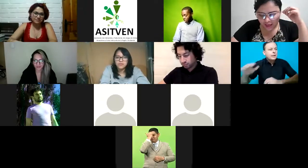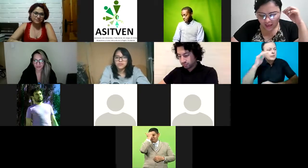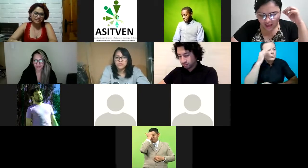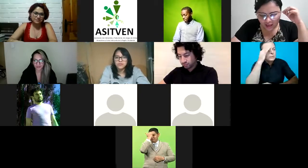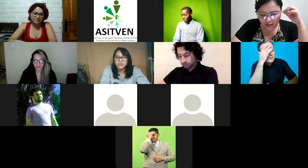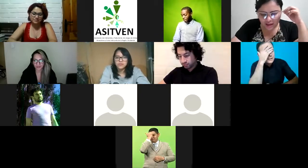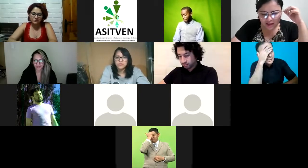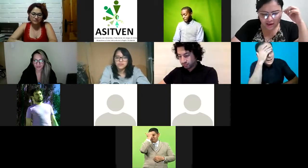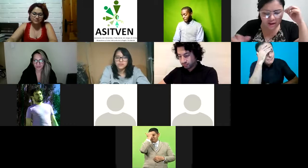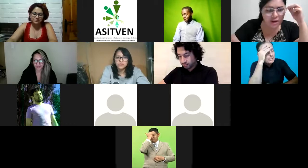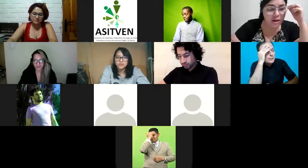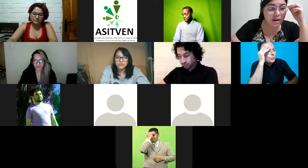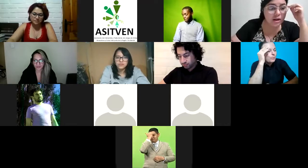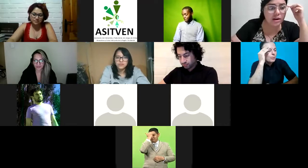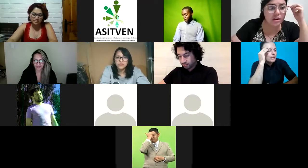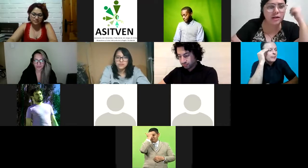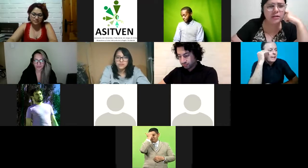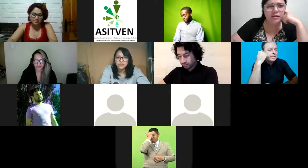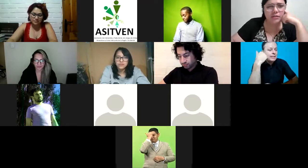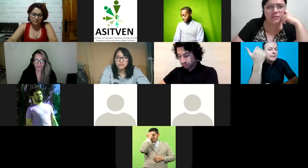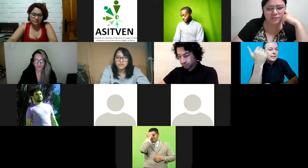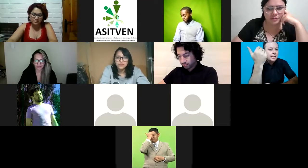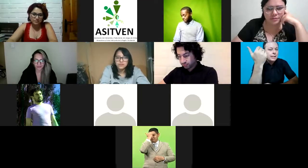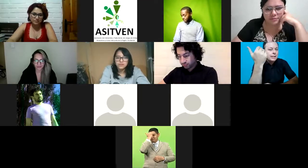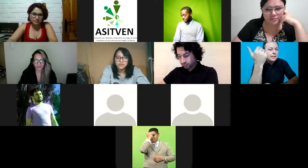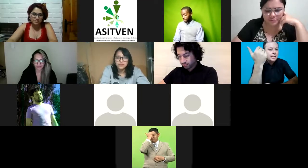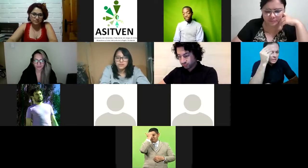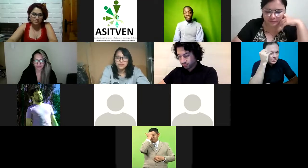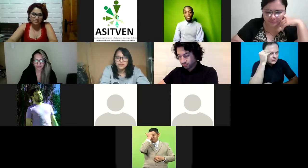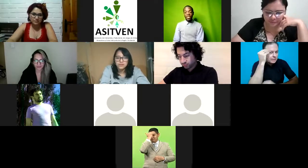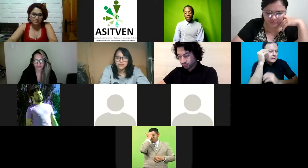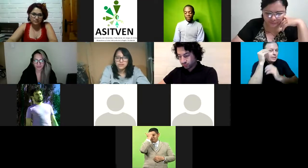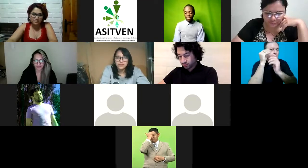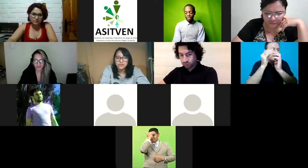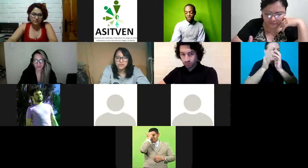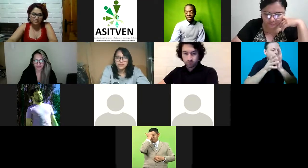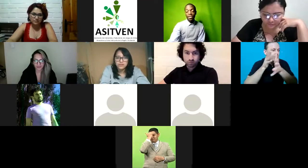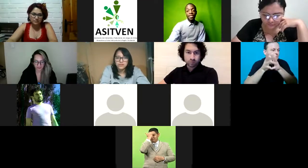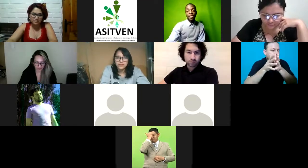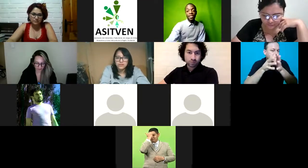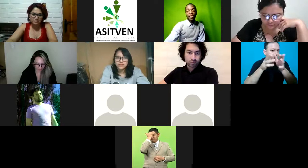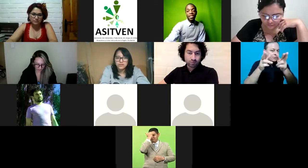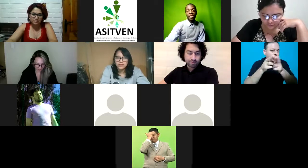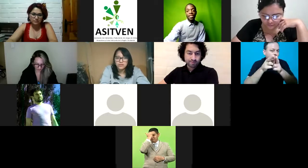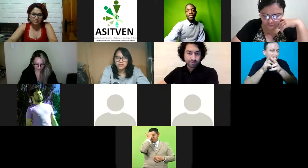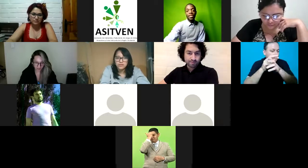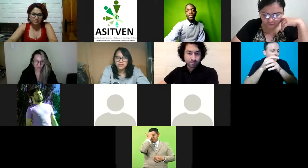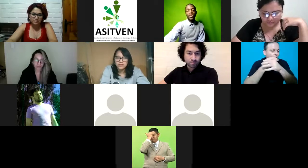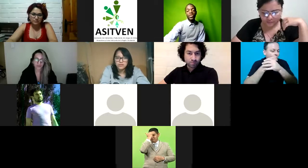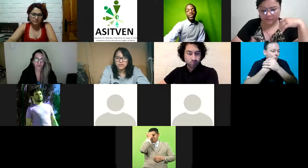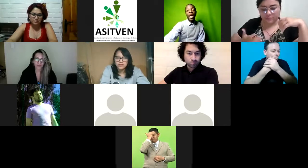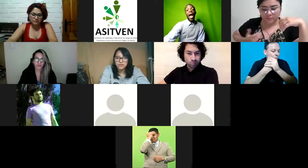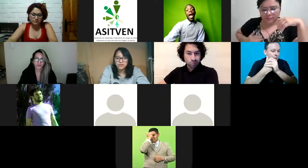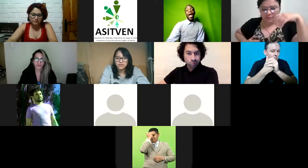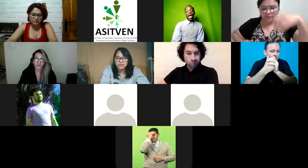Sí, resulta, el primero fue porque entendí que había que memorizar y decirlo de memoria y hice un resumen.